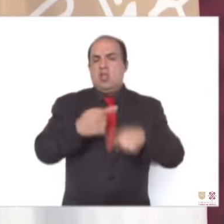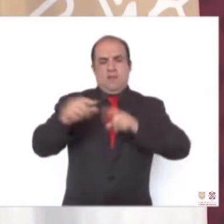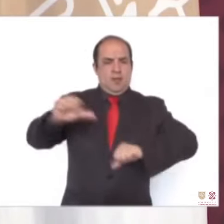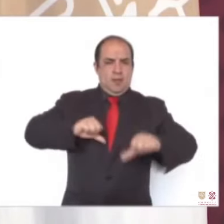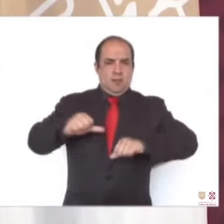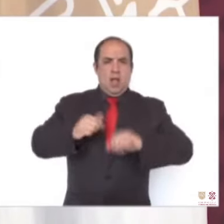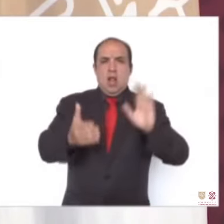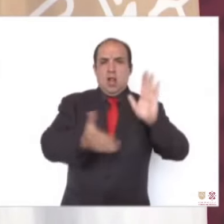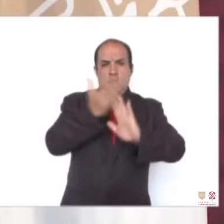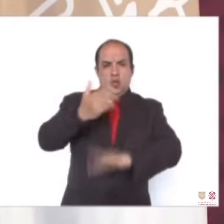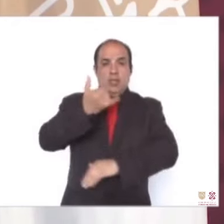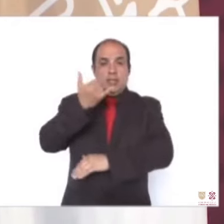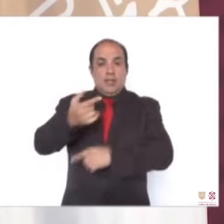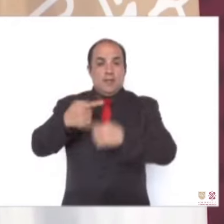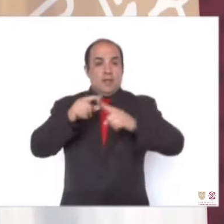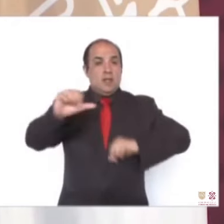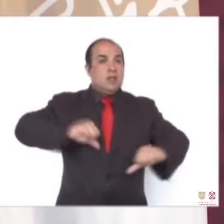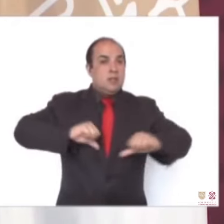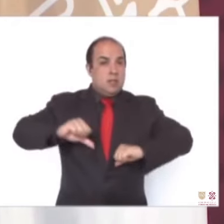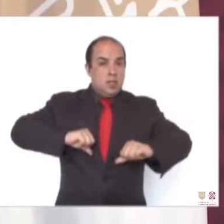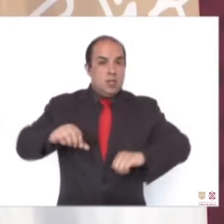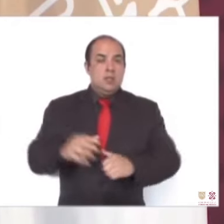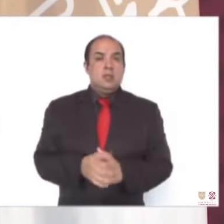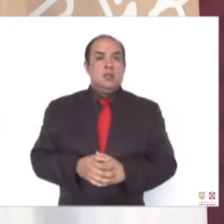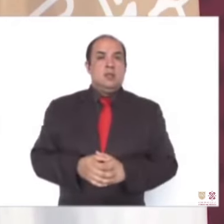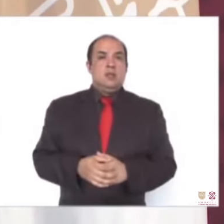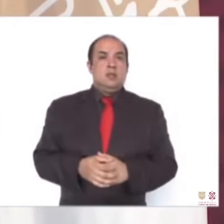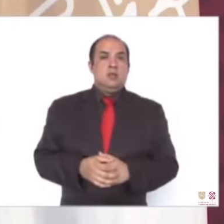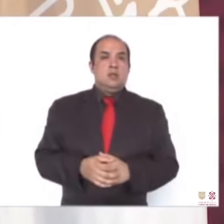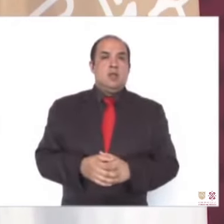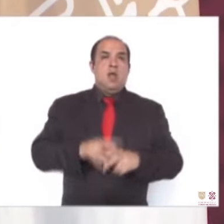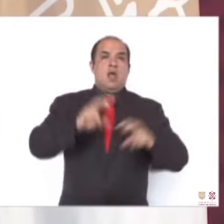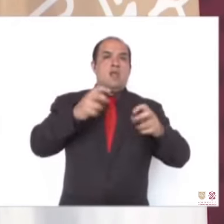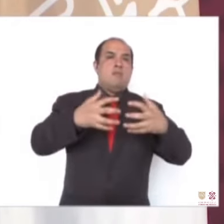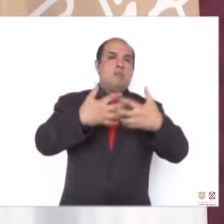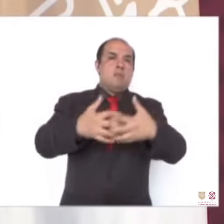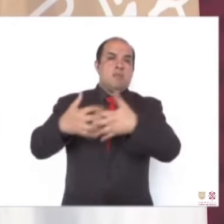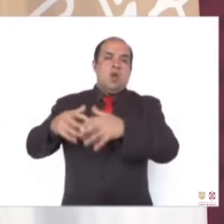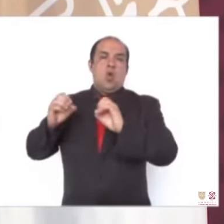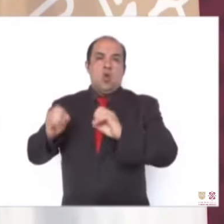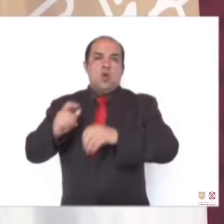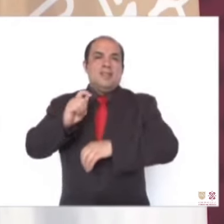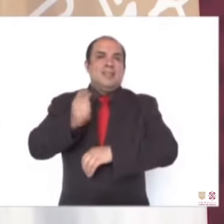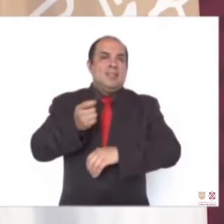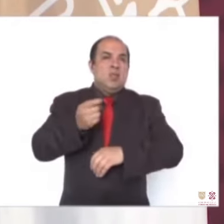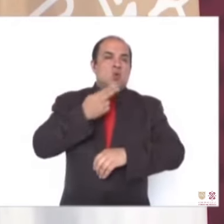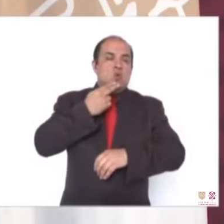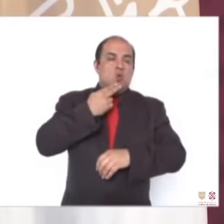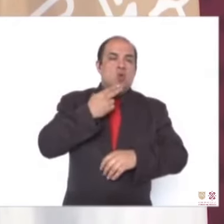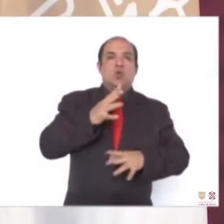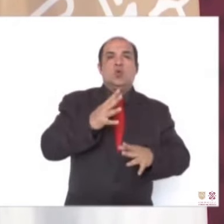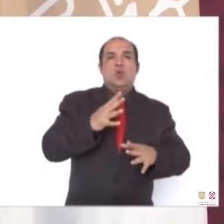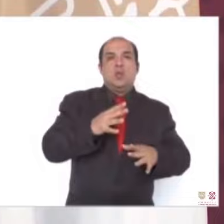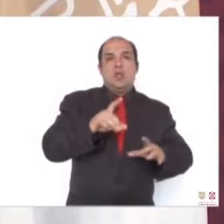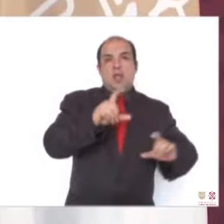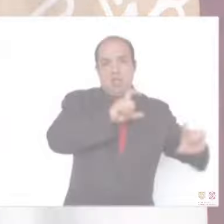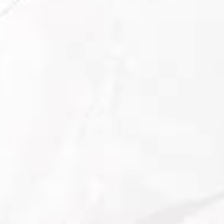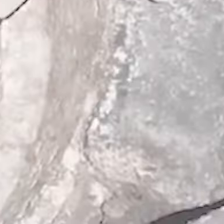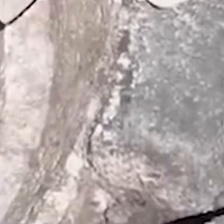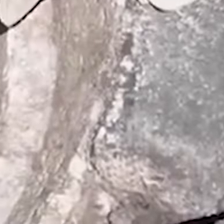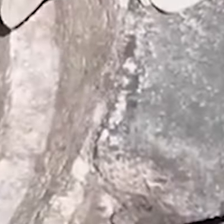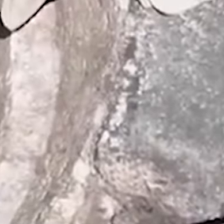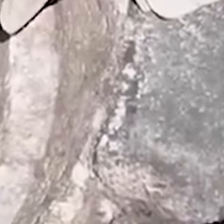las construcciones y distintas actividades eh de carácter Industrial o que implican el uso de sustancias vinculadas al